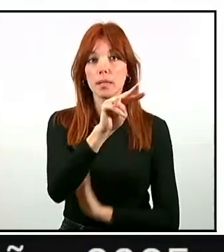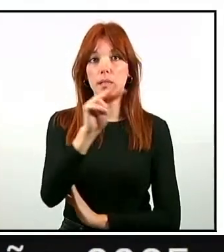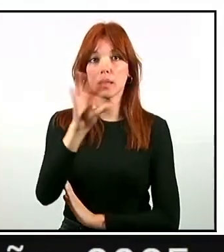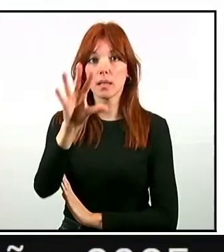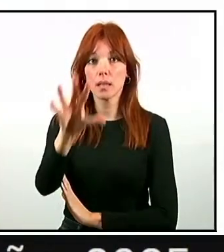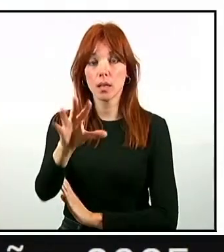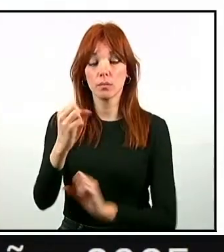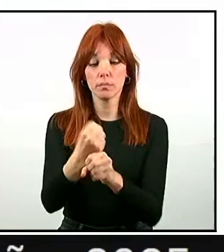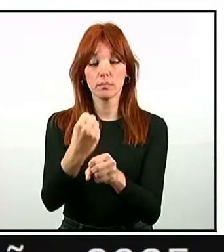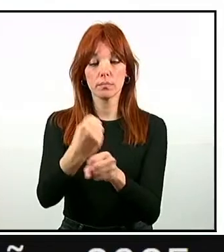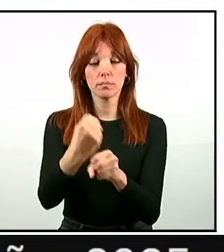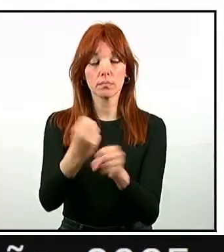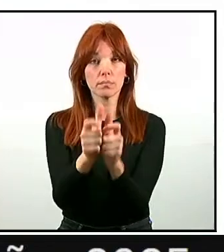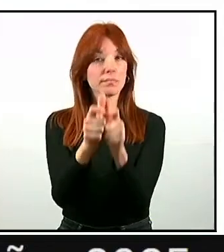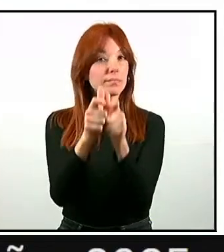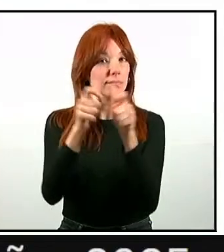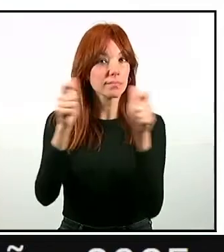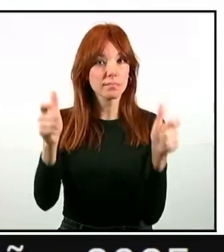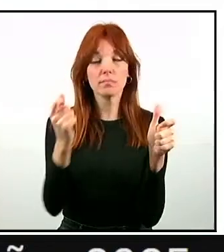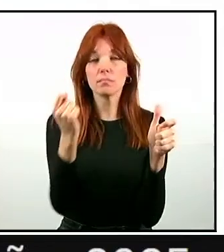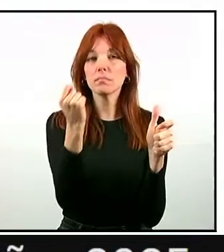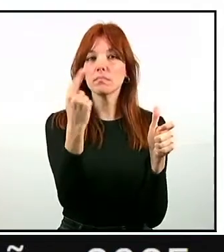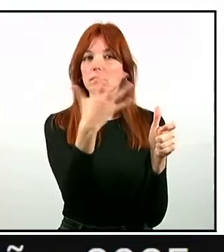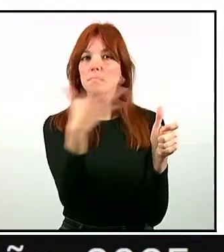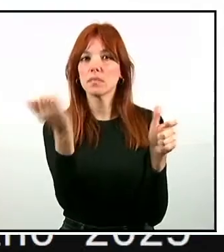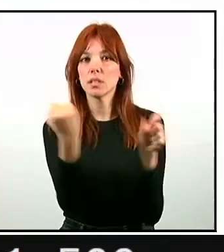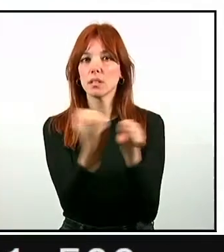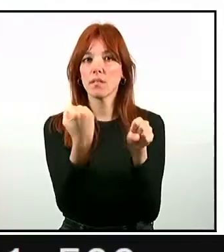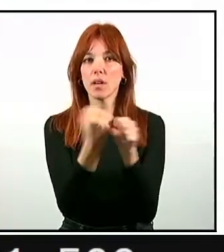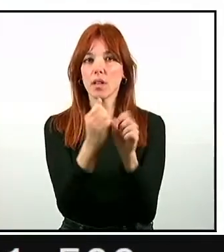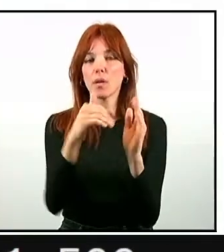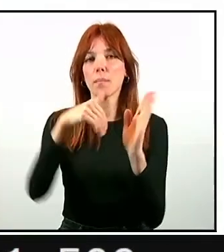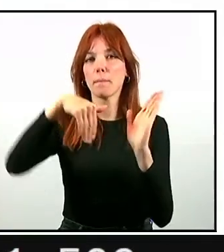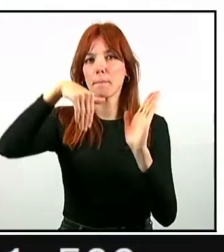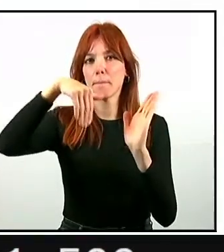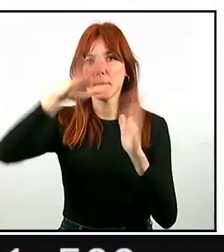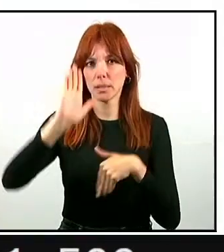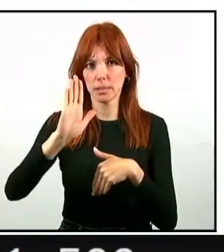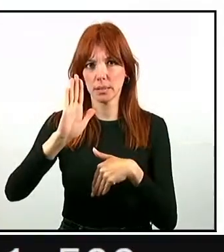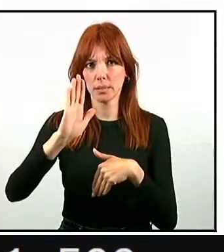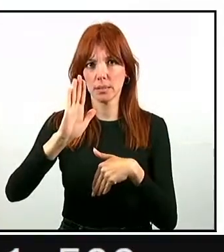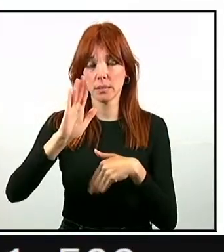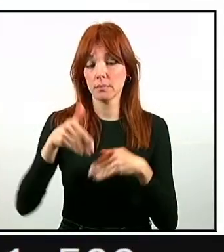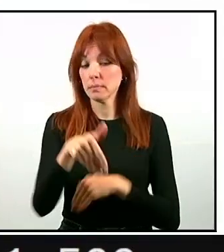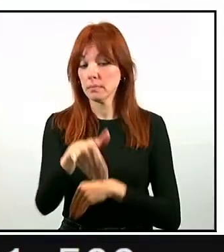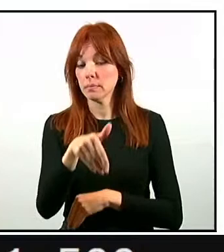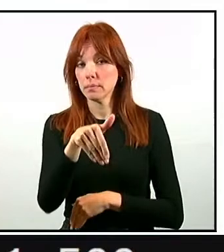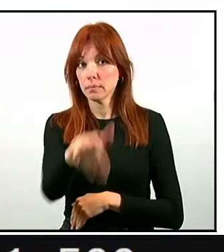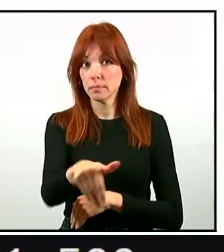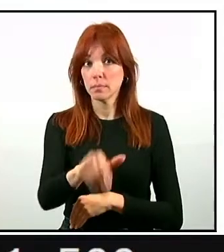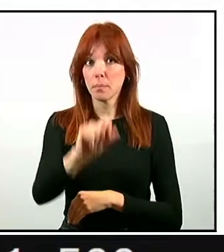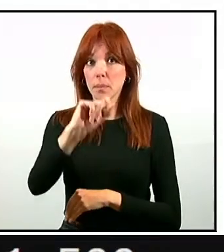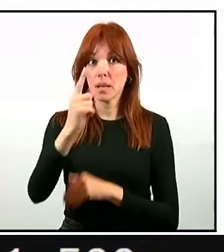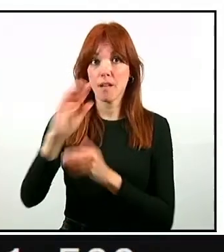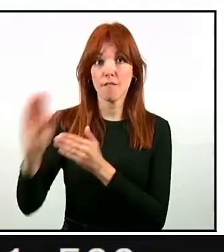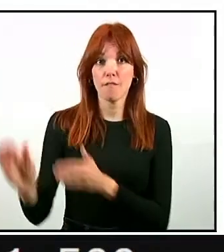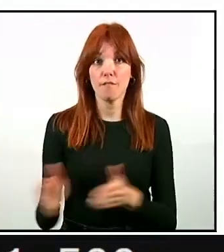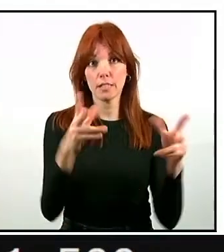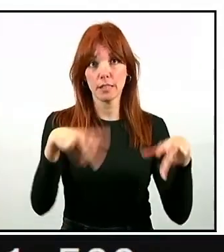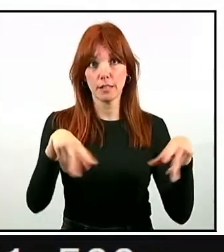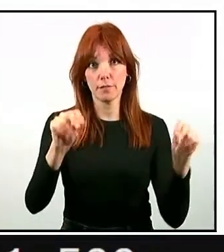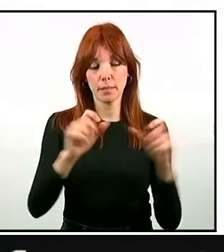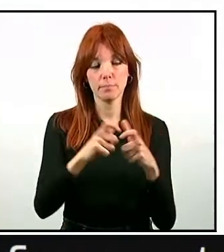de empleo de más de 1.500 trabajadores al finalizar la primera fase.